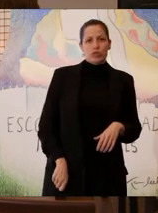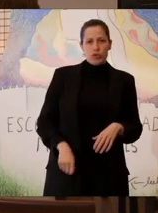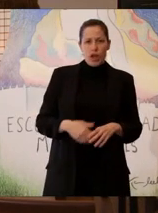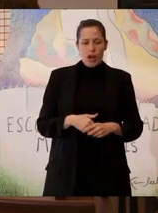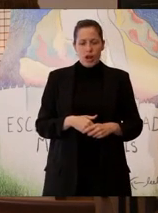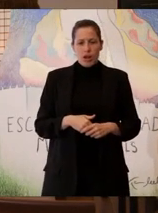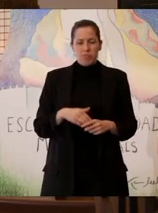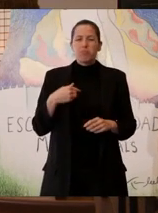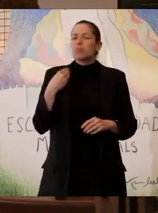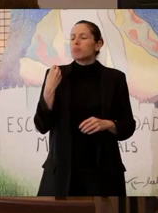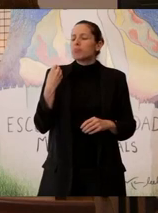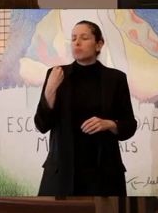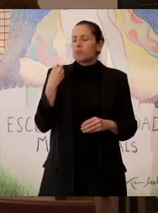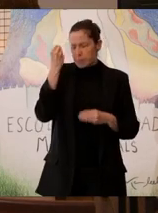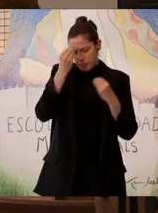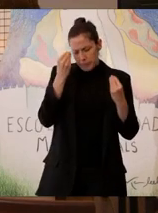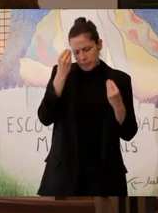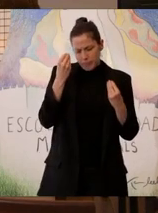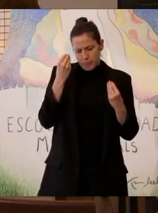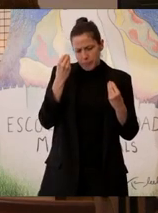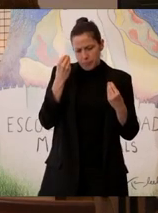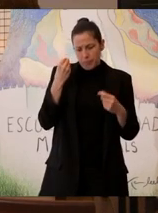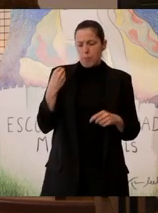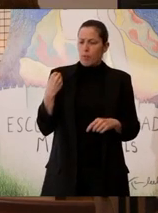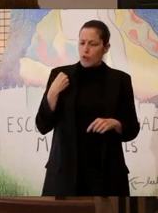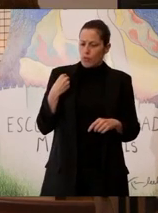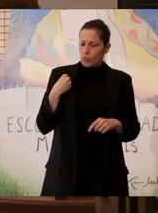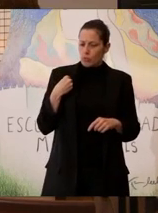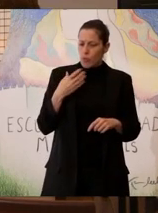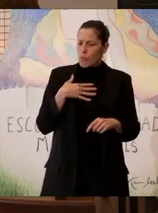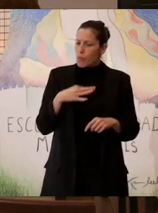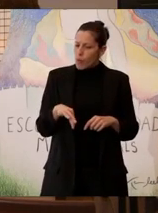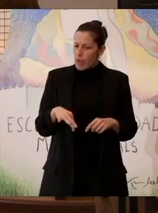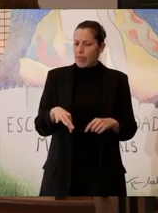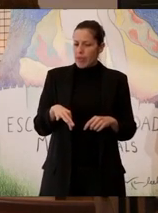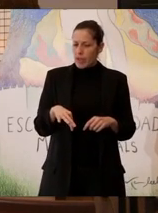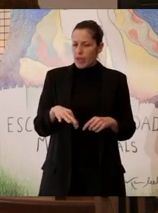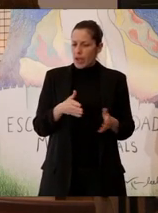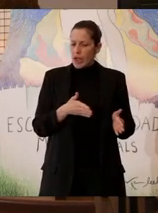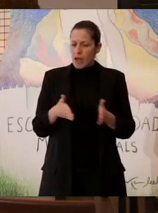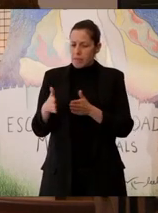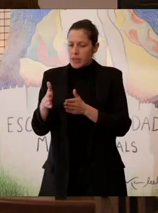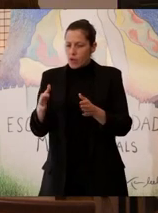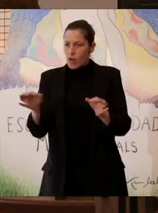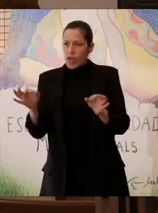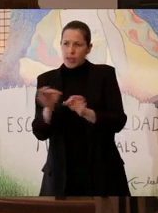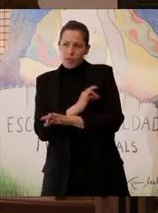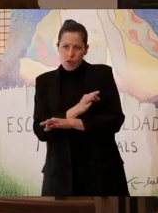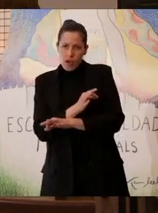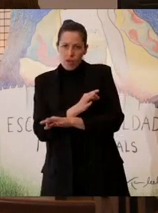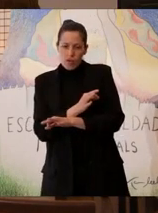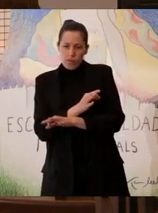Yo me pregunto si no será un camino inadecuado que la dedicación de